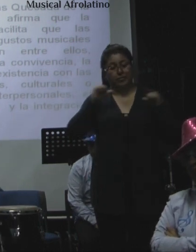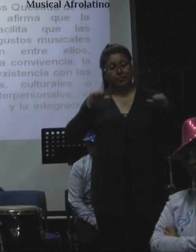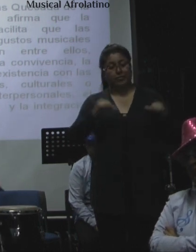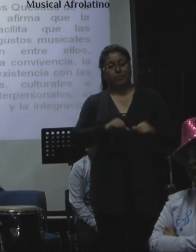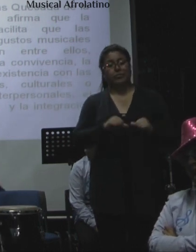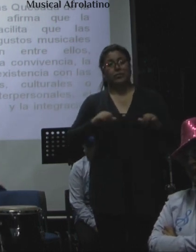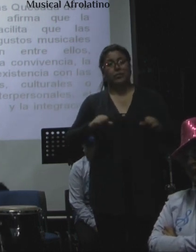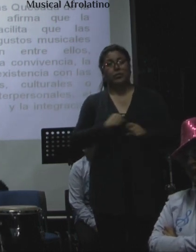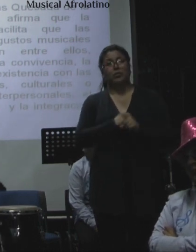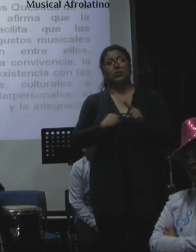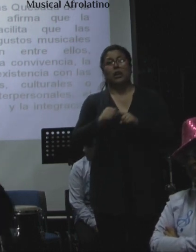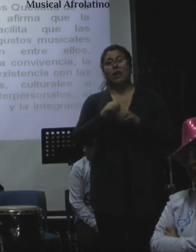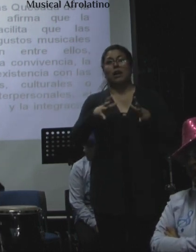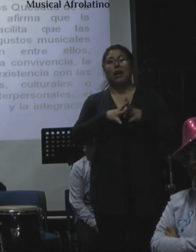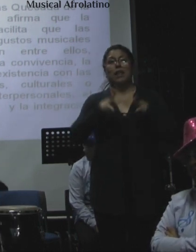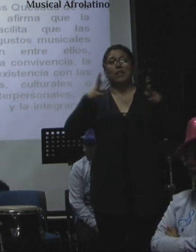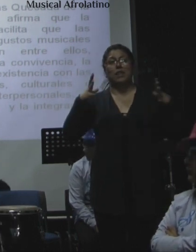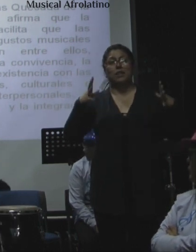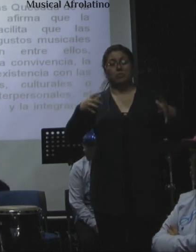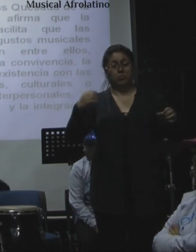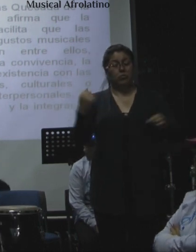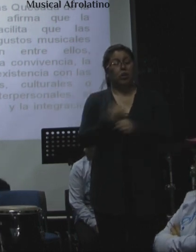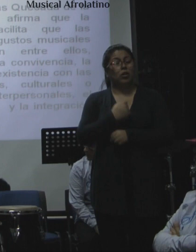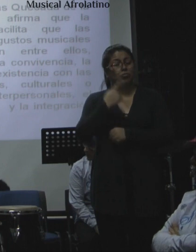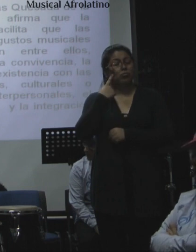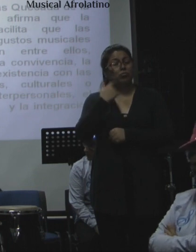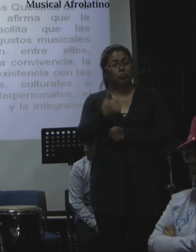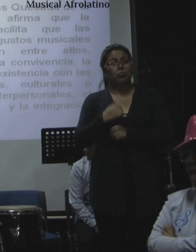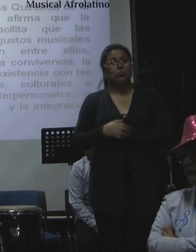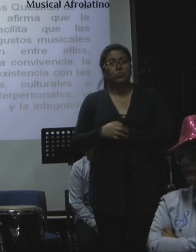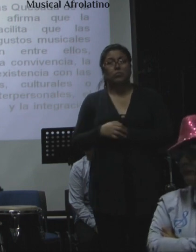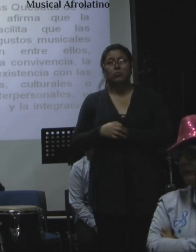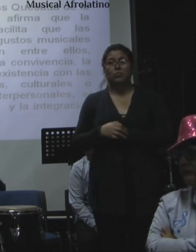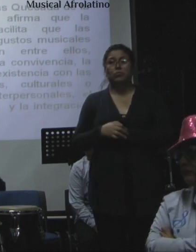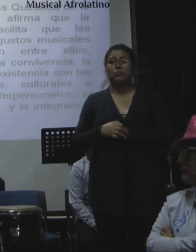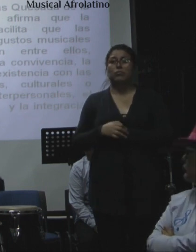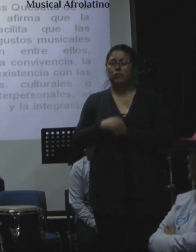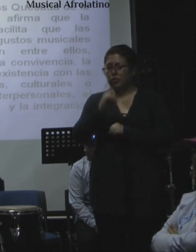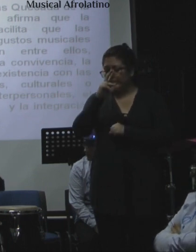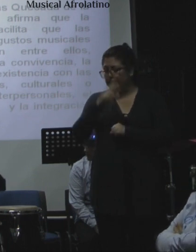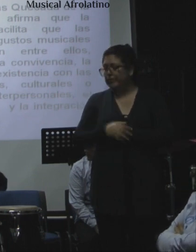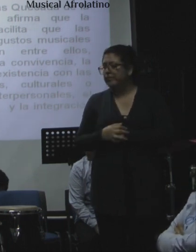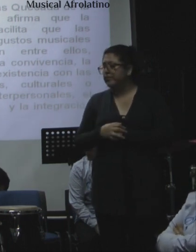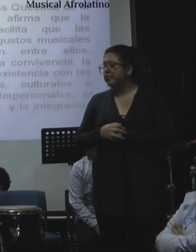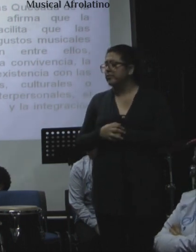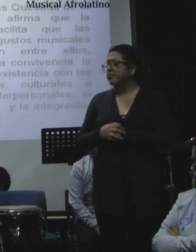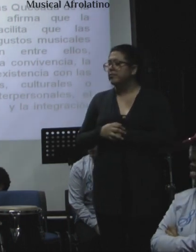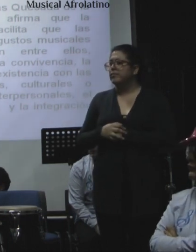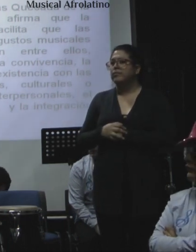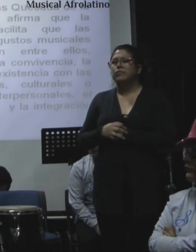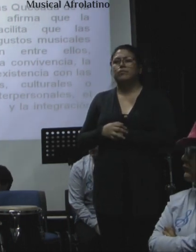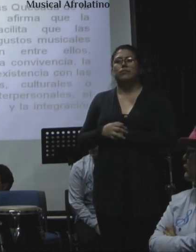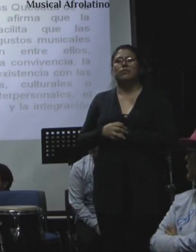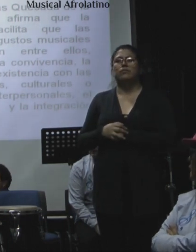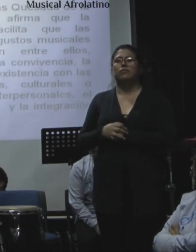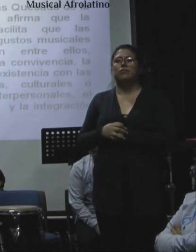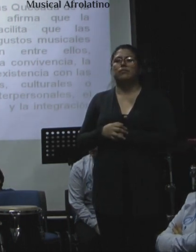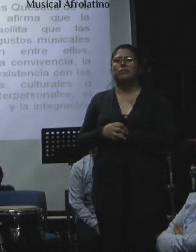social tremendo, ¿no? Porque es un trabajo chévere. Bueno, entonces, mire, los